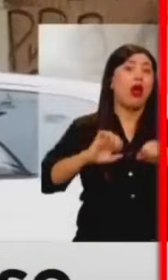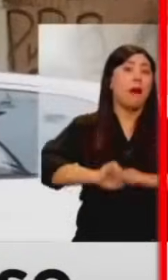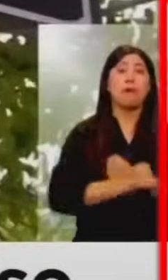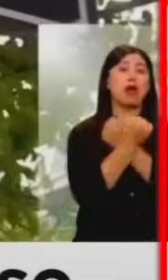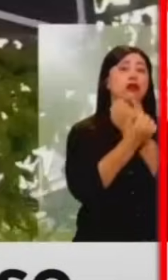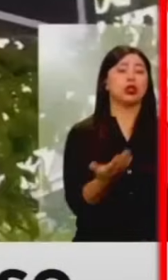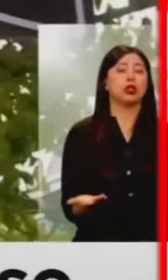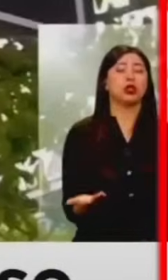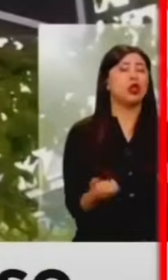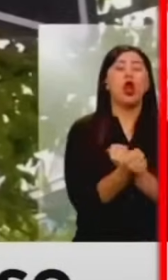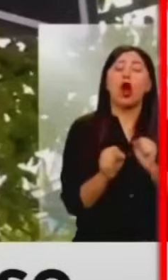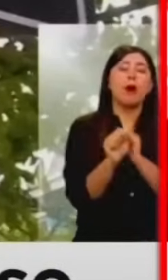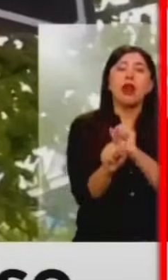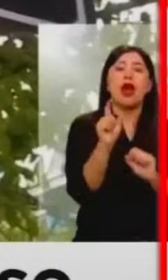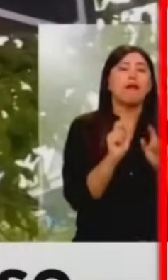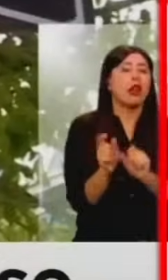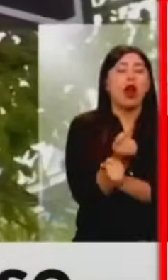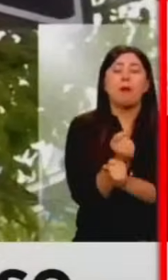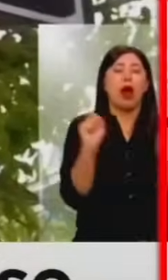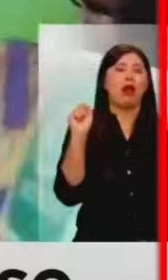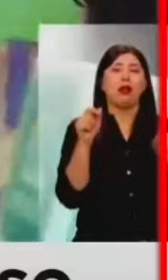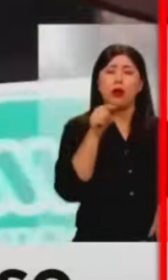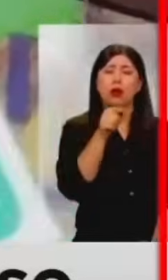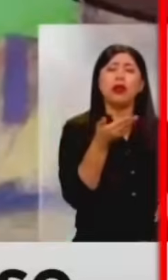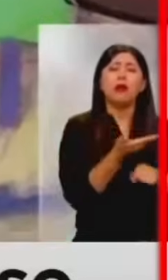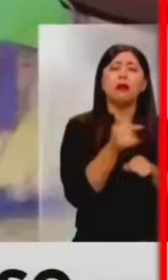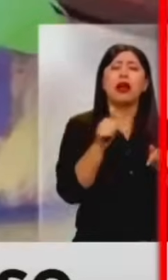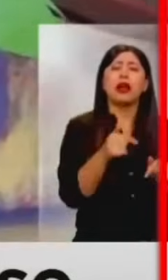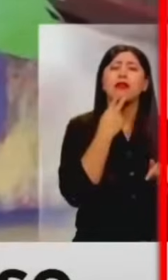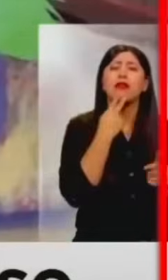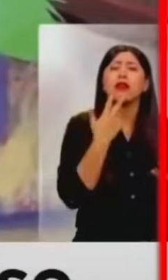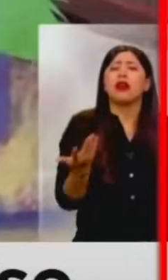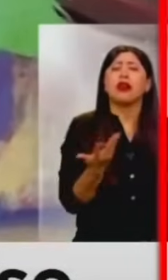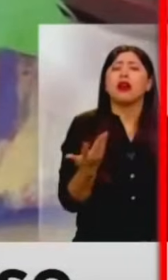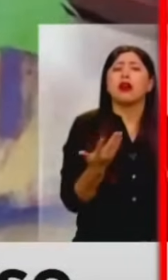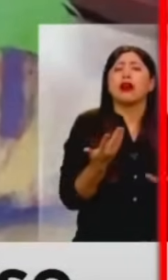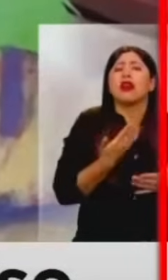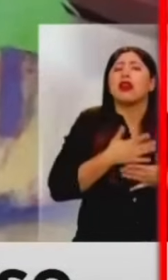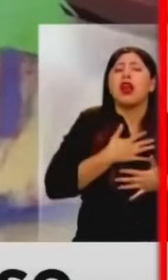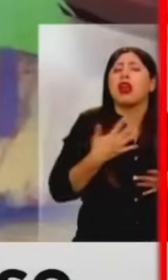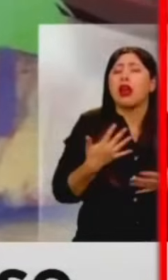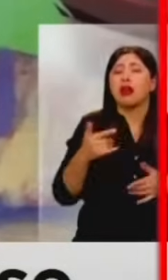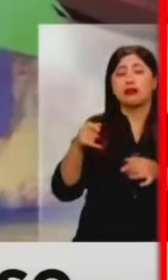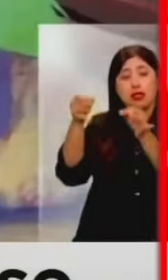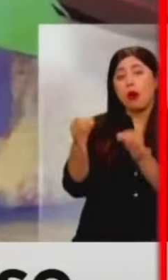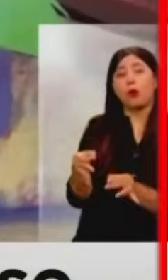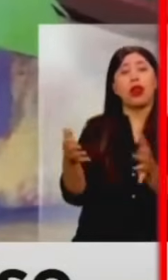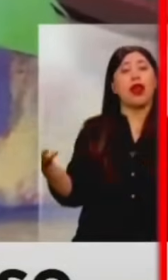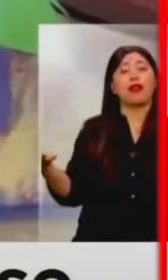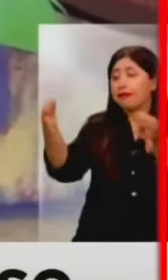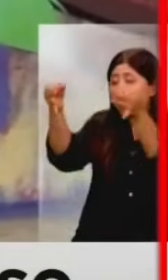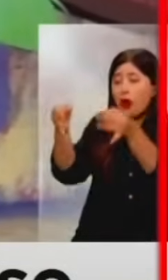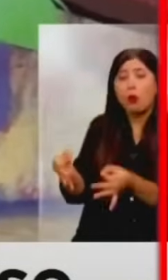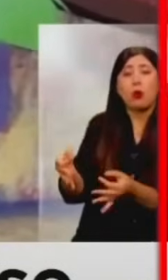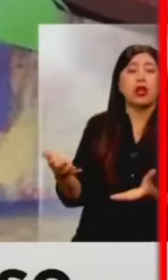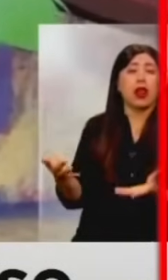preso. No podemos defendernos. ¿Qué pide como vecino usted de aquí al sector? Seguridad. Seguridad como todo. Seguridad,